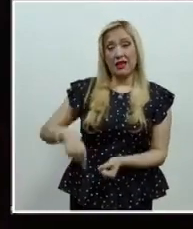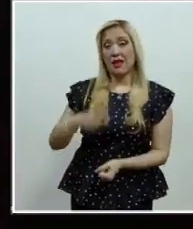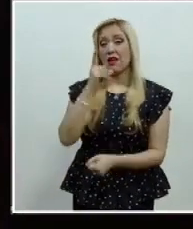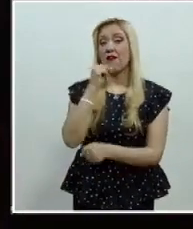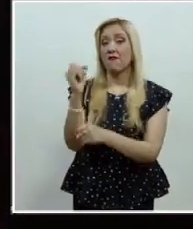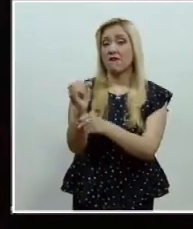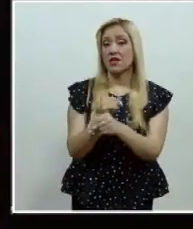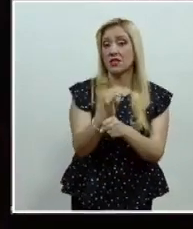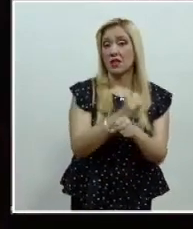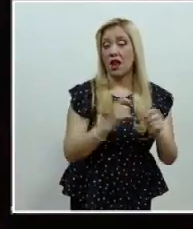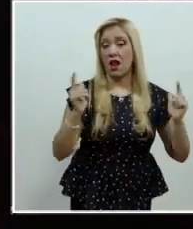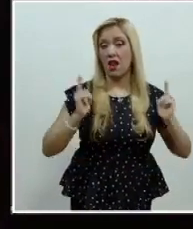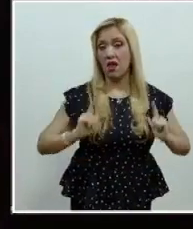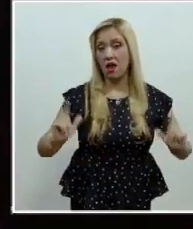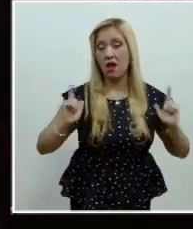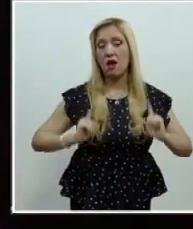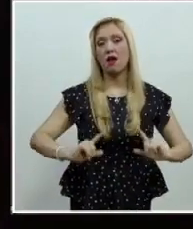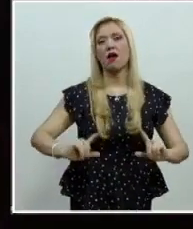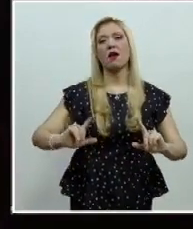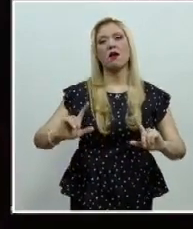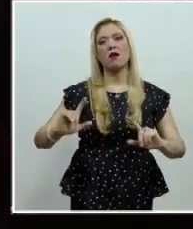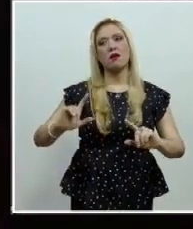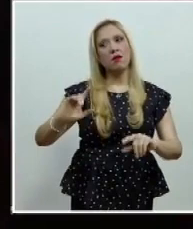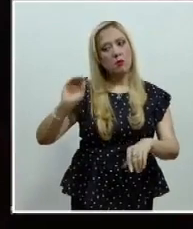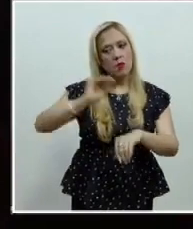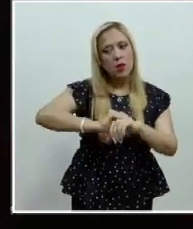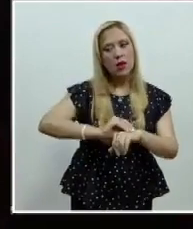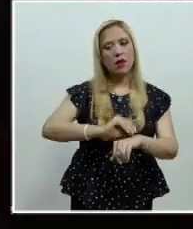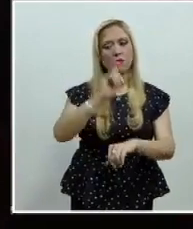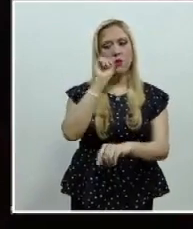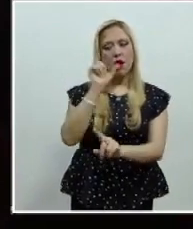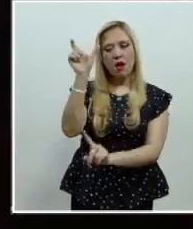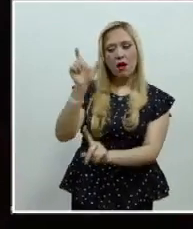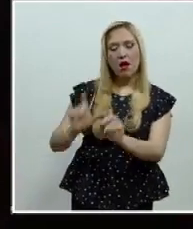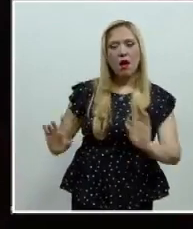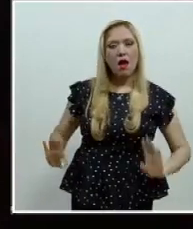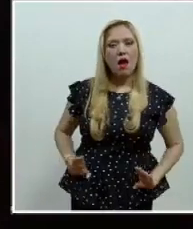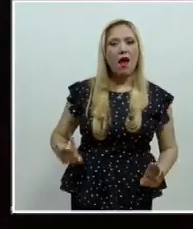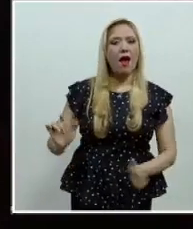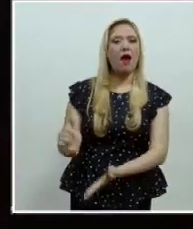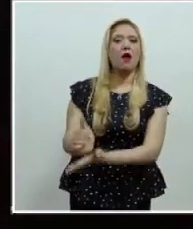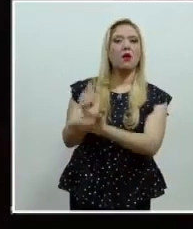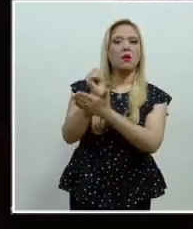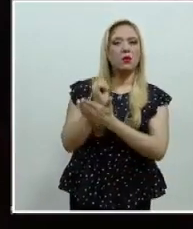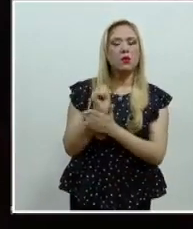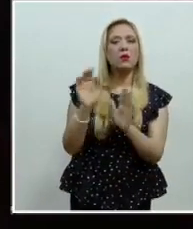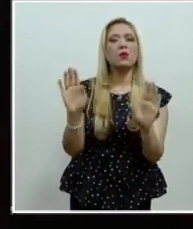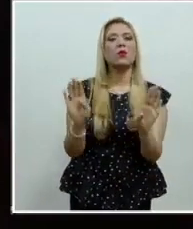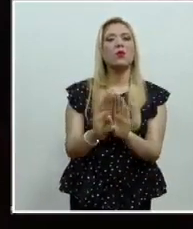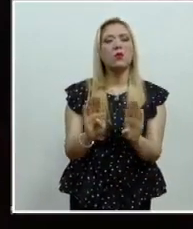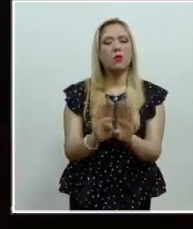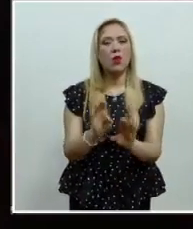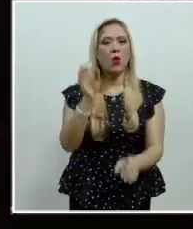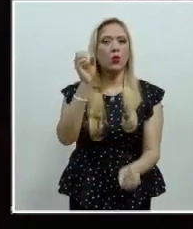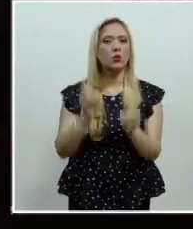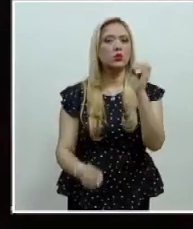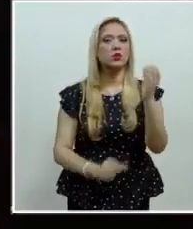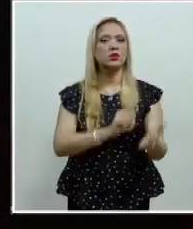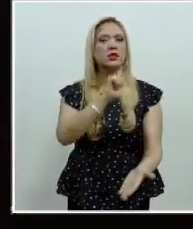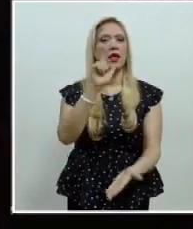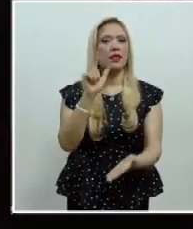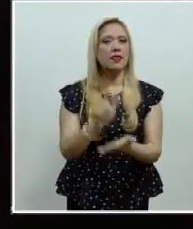Fiscalía apliquemos lo que es la perspectiva de género como una gran herramienta para el acceso a la